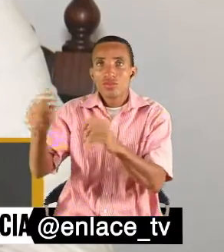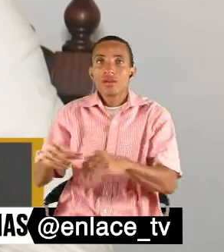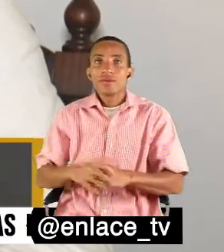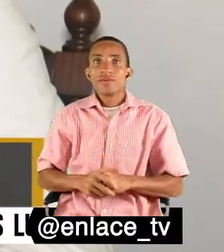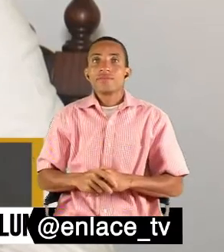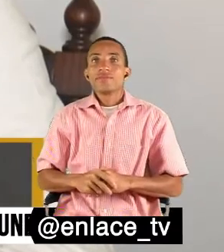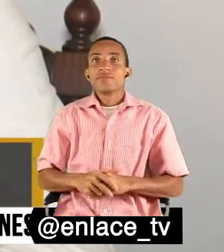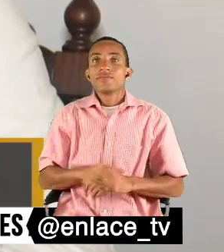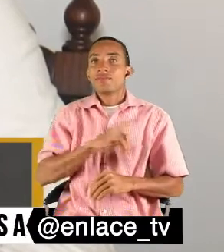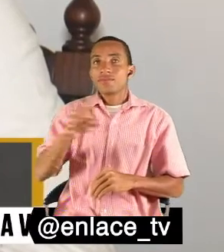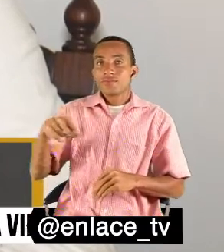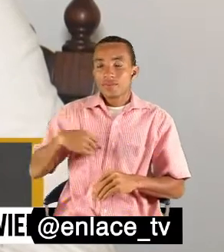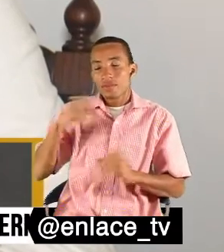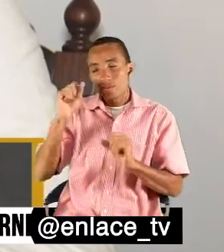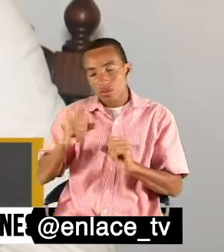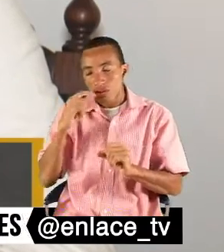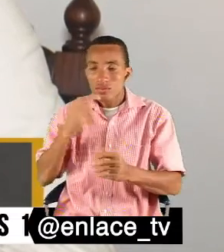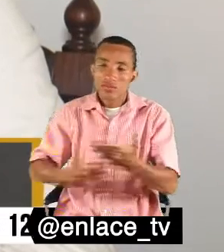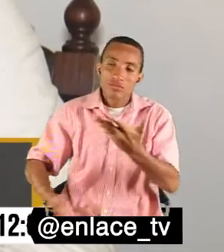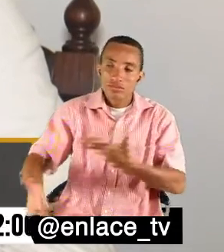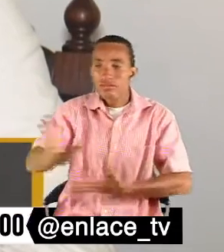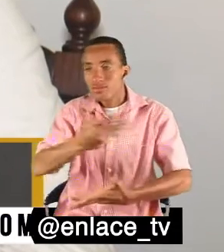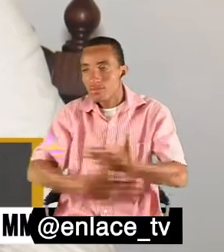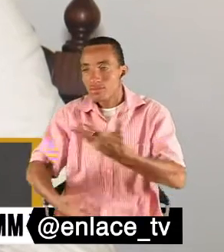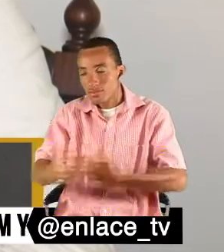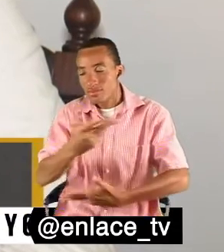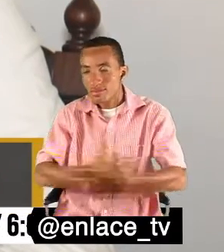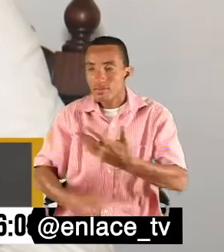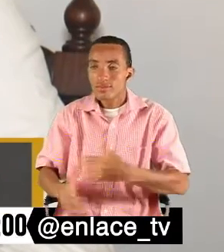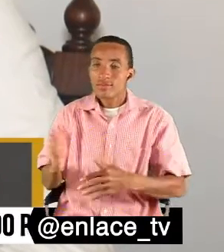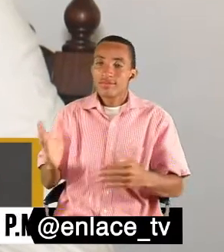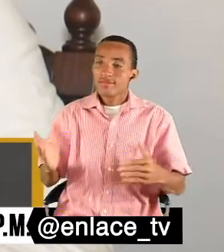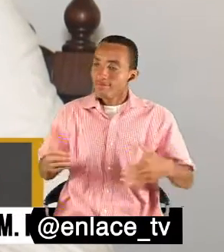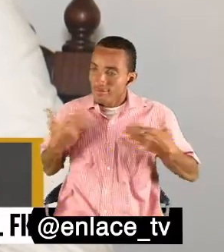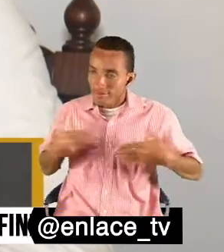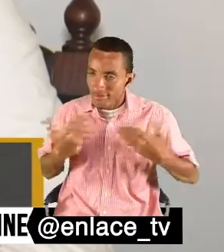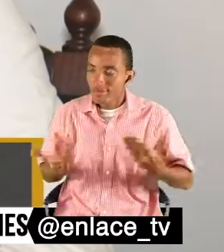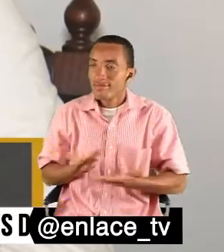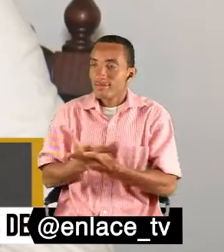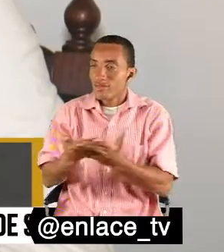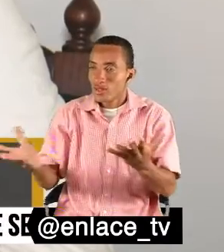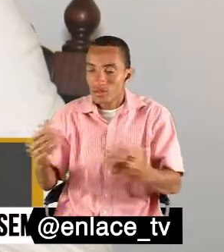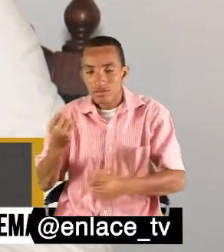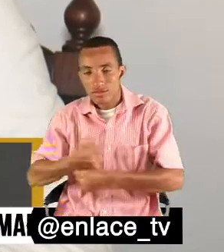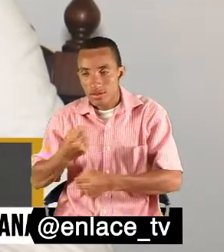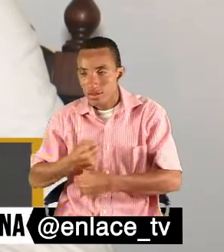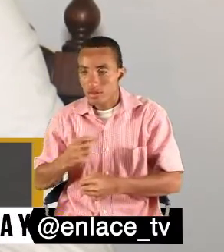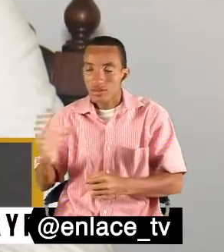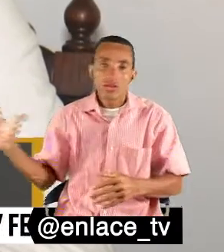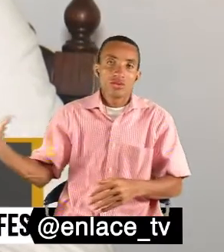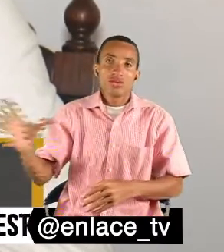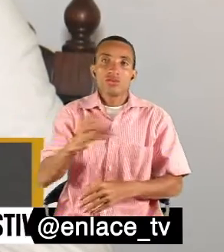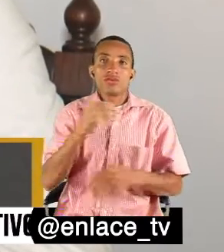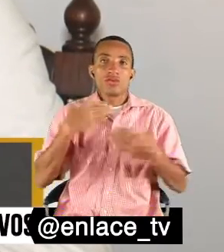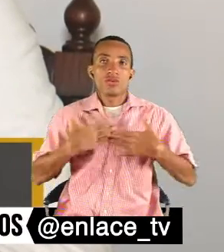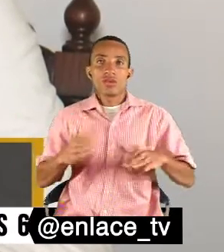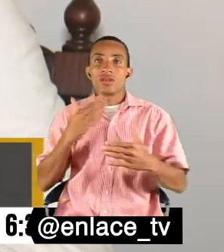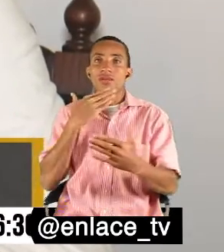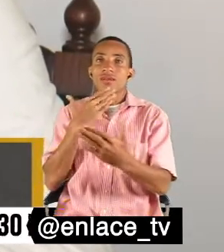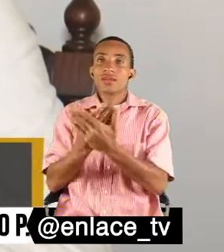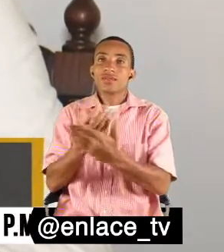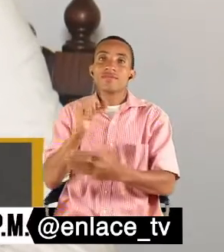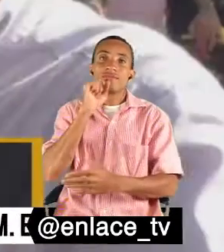que nos permita poder compartir y seguir compartiendo con él sus alegrías y su trabajo en todas las dimensiones que él lo quiera. Gracias a los